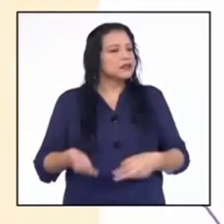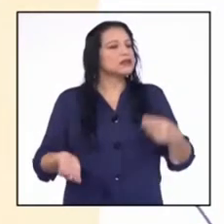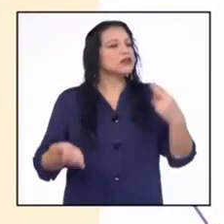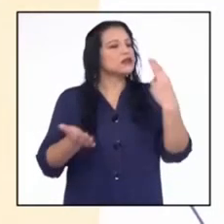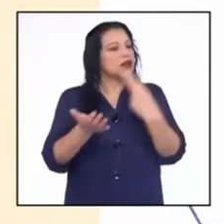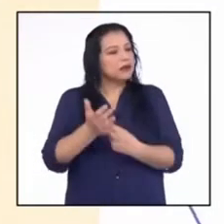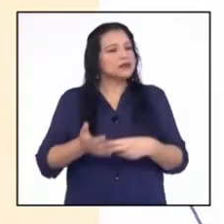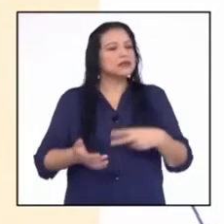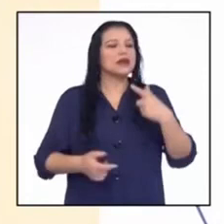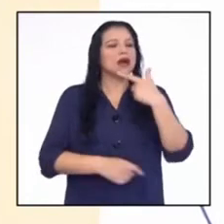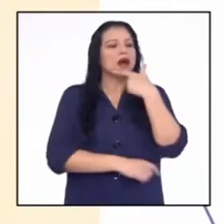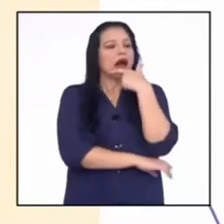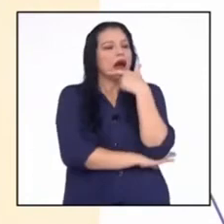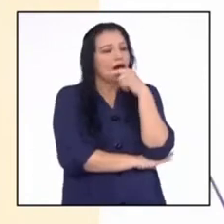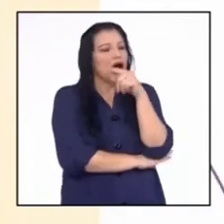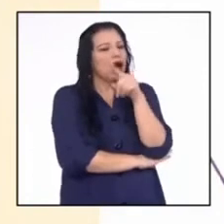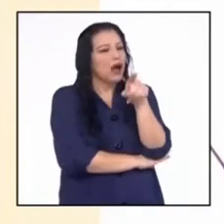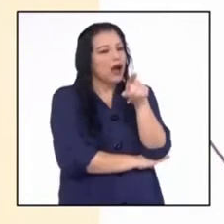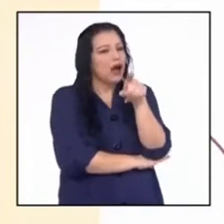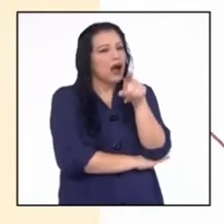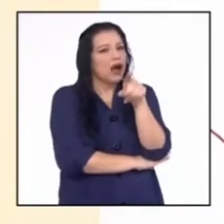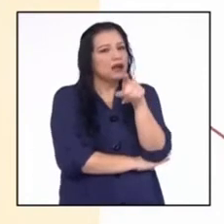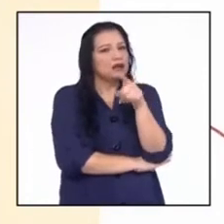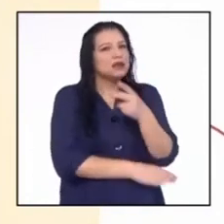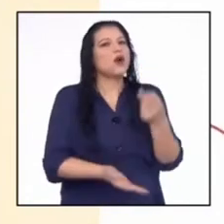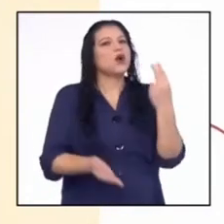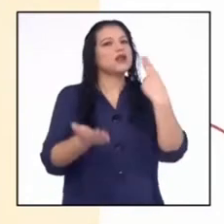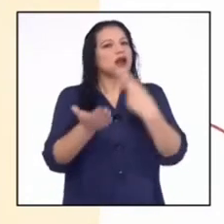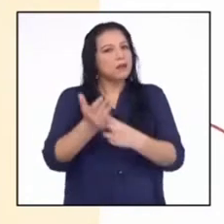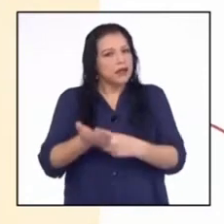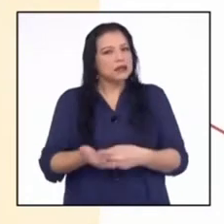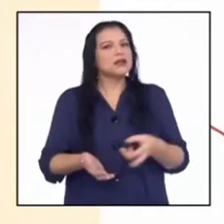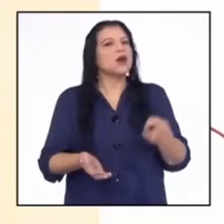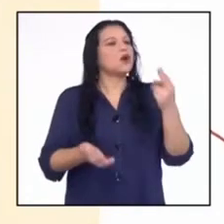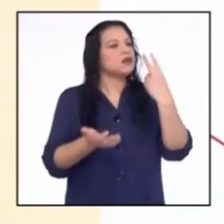Steph, ahora que lo mencionas, es cierto, y yo lo